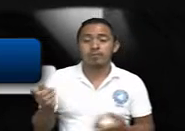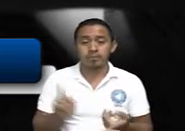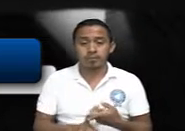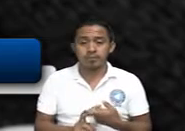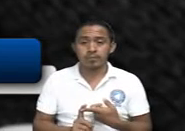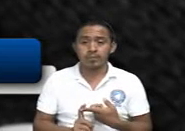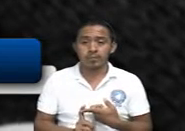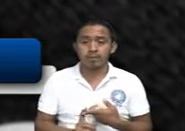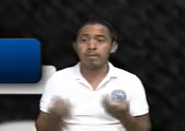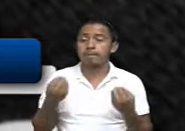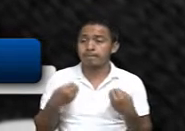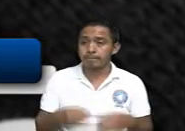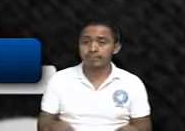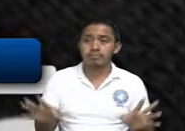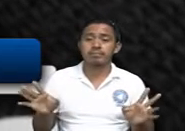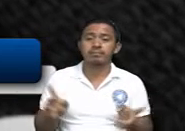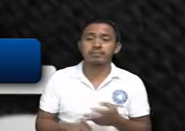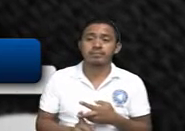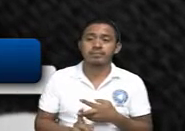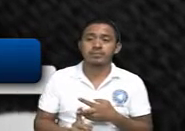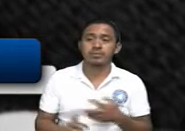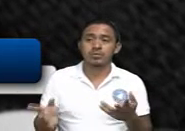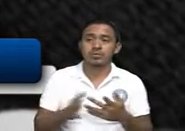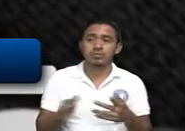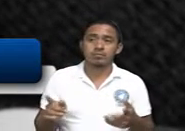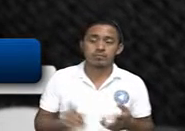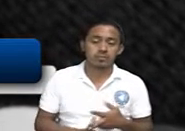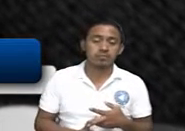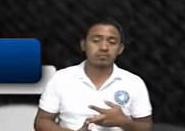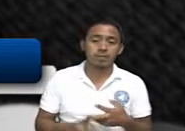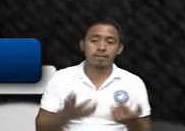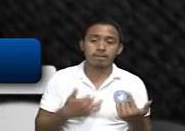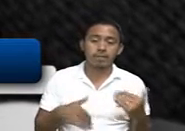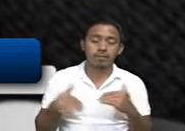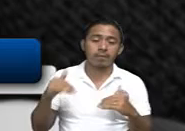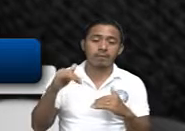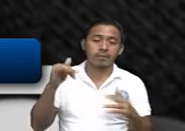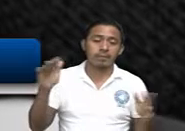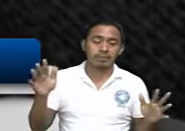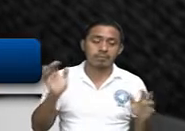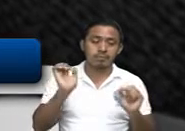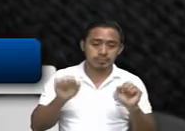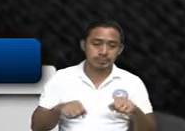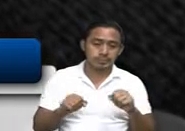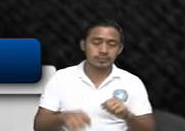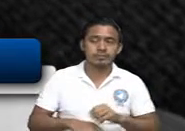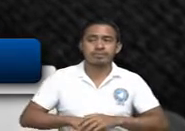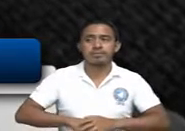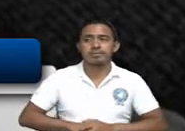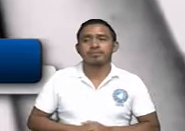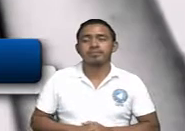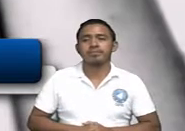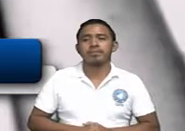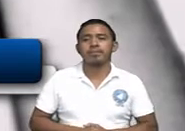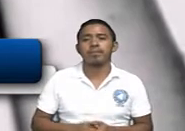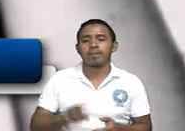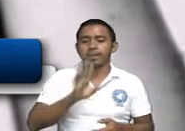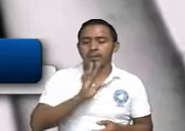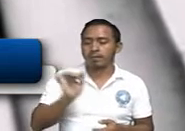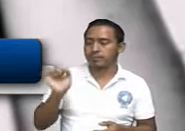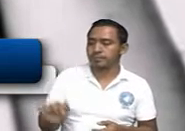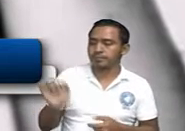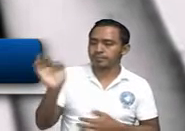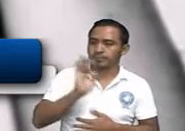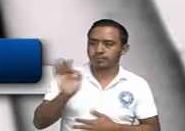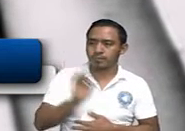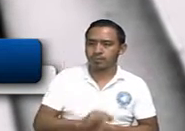pérdida común como en una pérdida de suicidio se multiplica más la posibilidad de Hablamos de esas señales, doctora, por ejemplo,